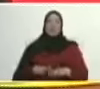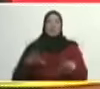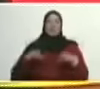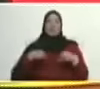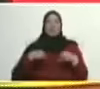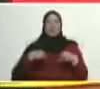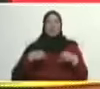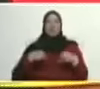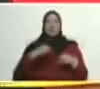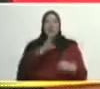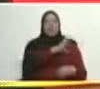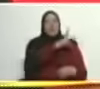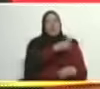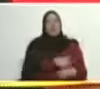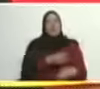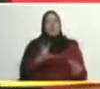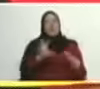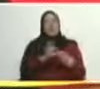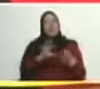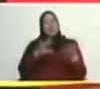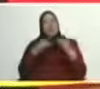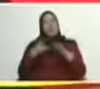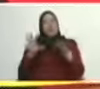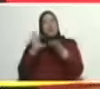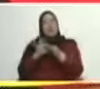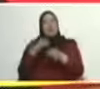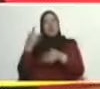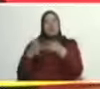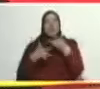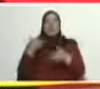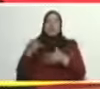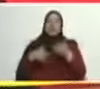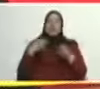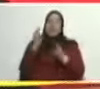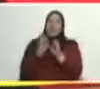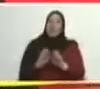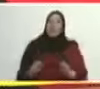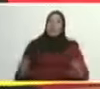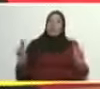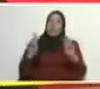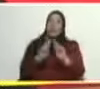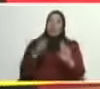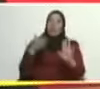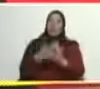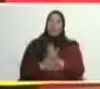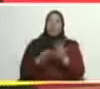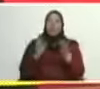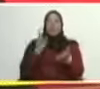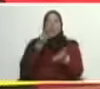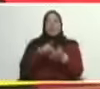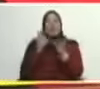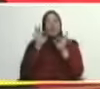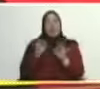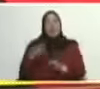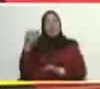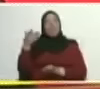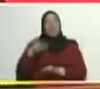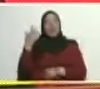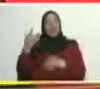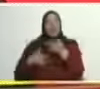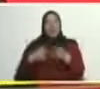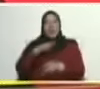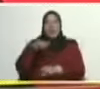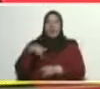de la Palestina como miembro, pleno de Naciones Unidas es un paso crucial hacia la